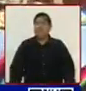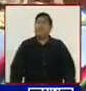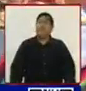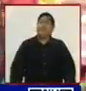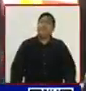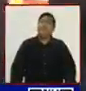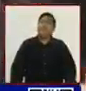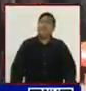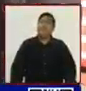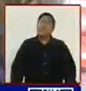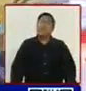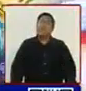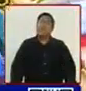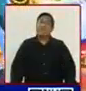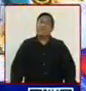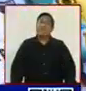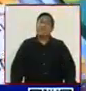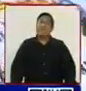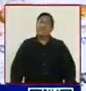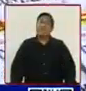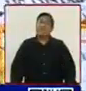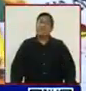mi